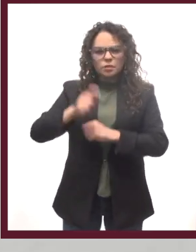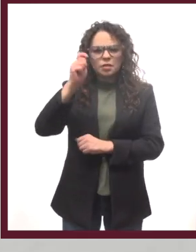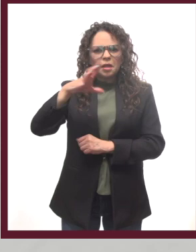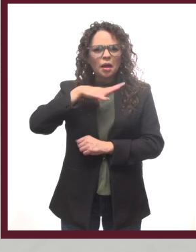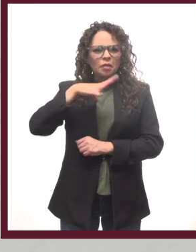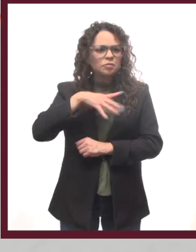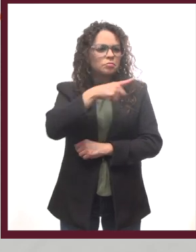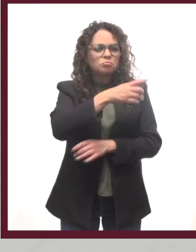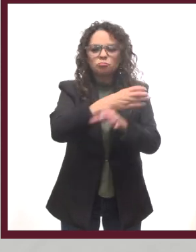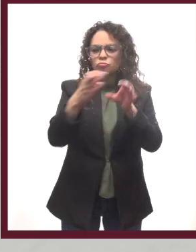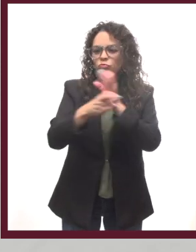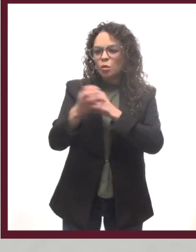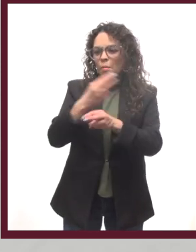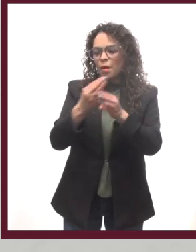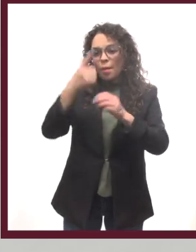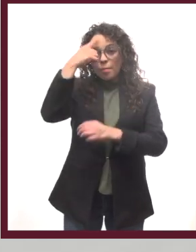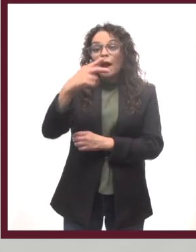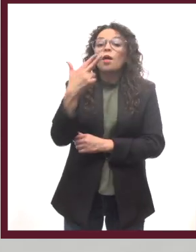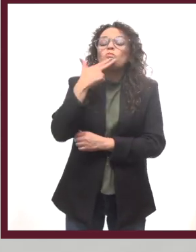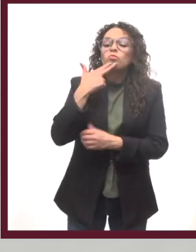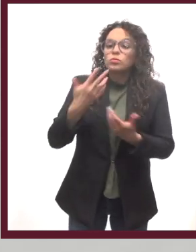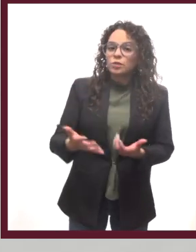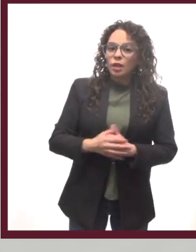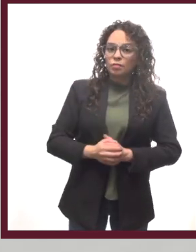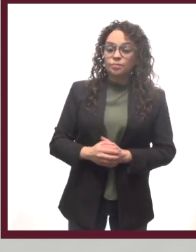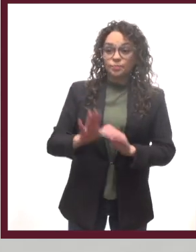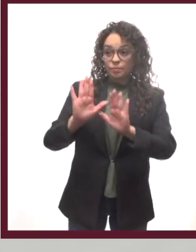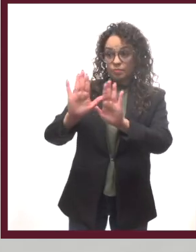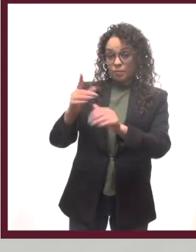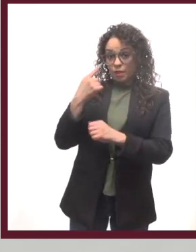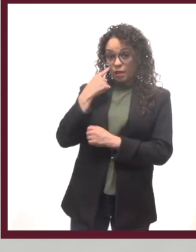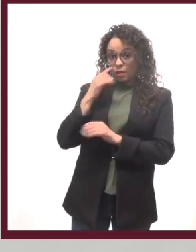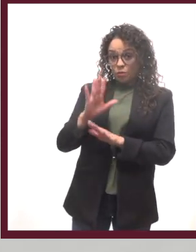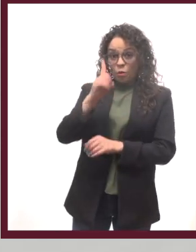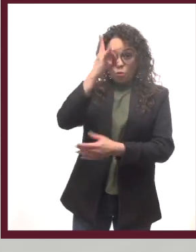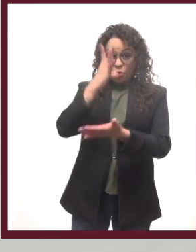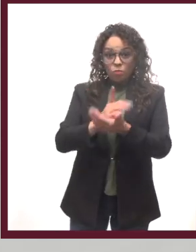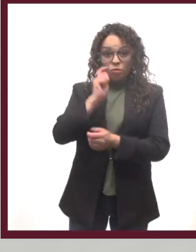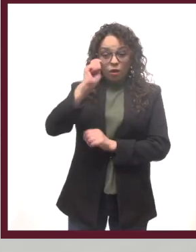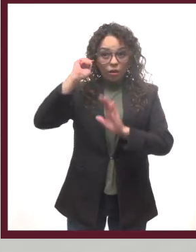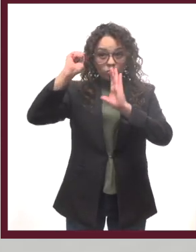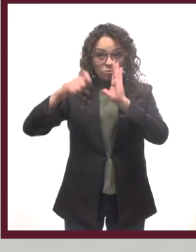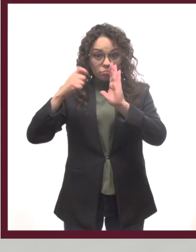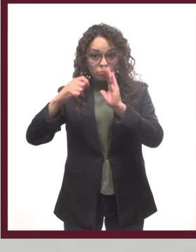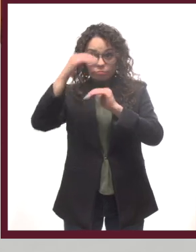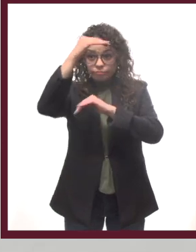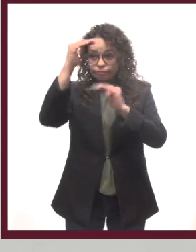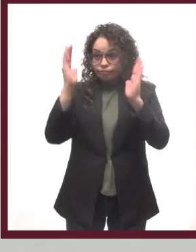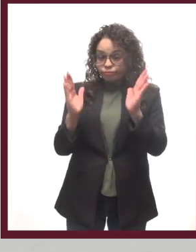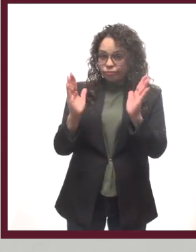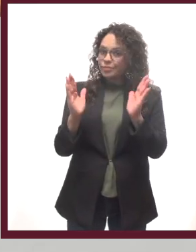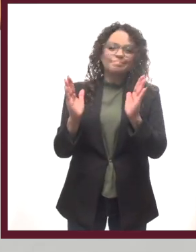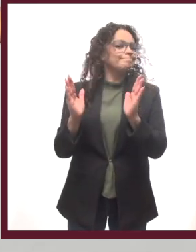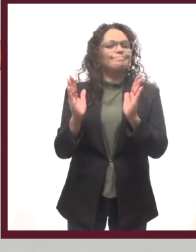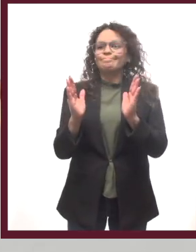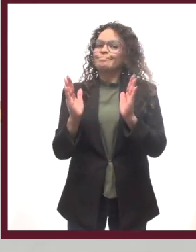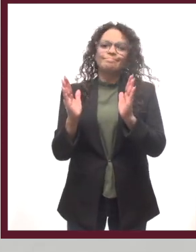qué elementos cuenta. Ojo, y no solo se trata de lo que aparece a cuadro.